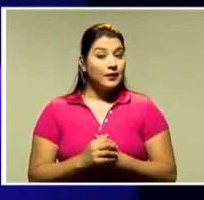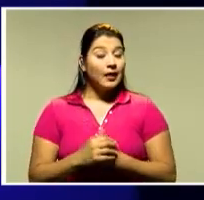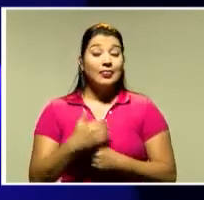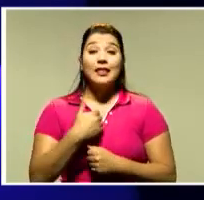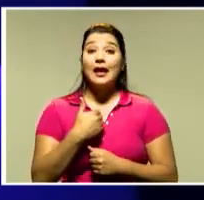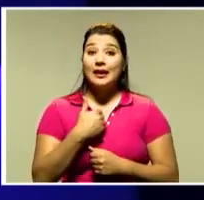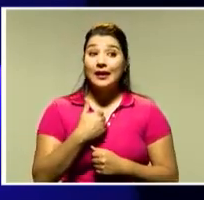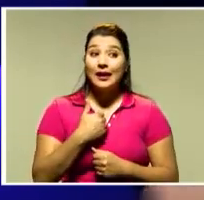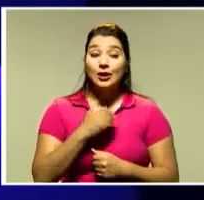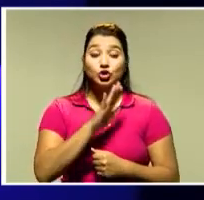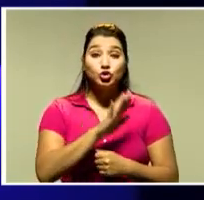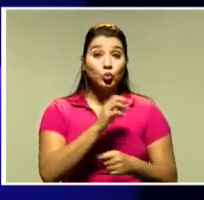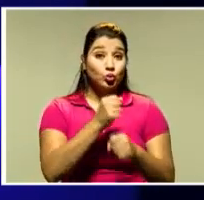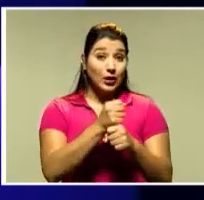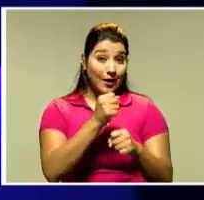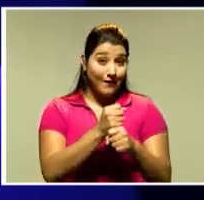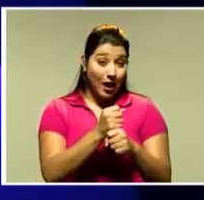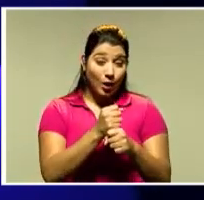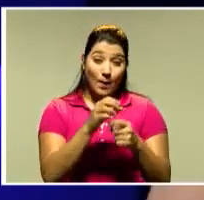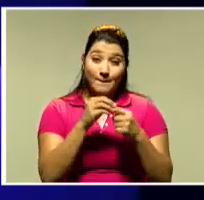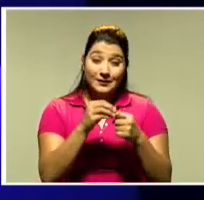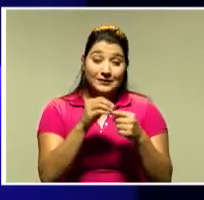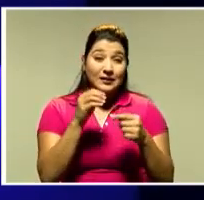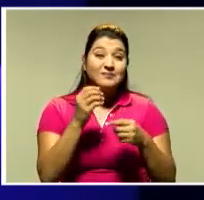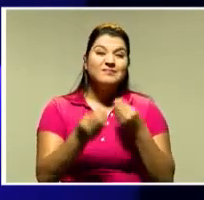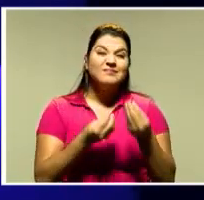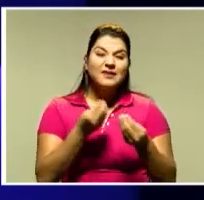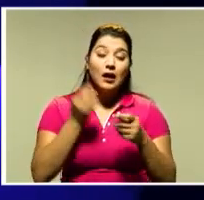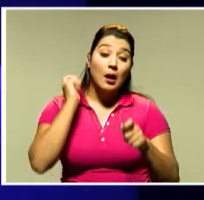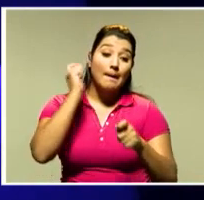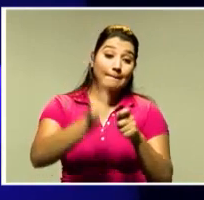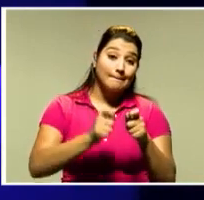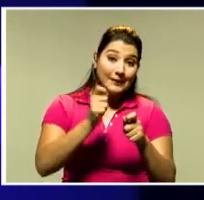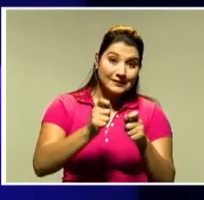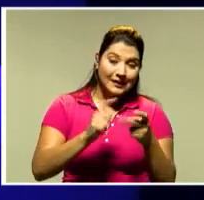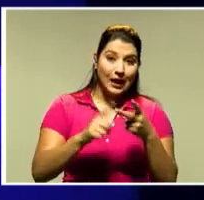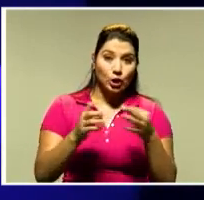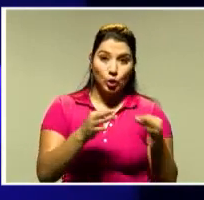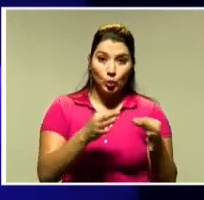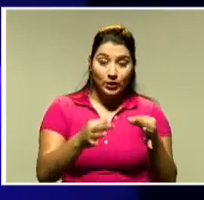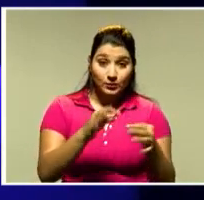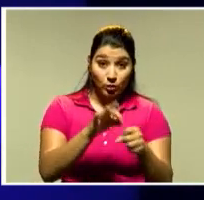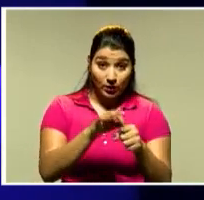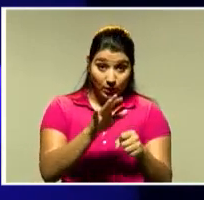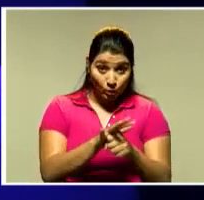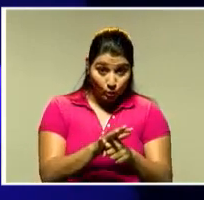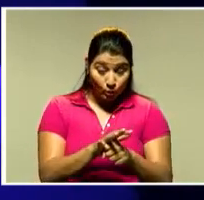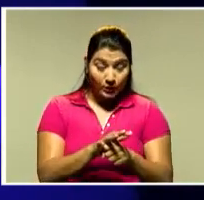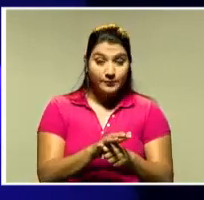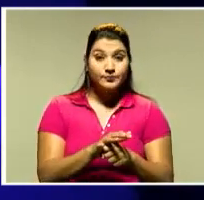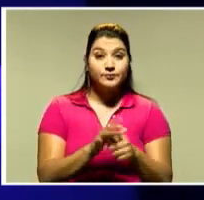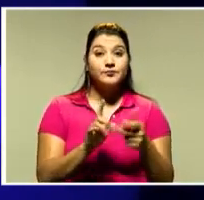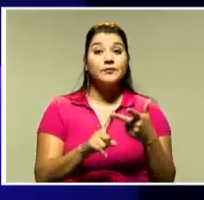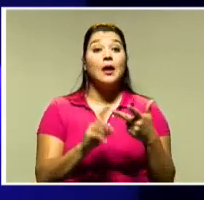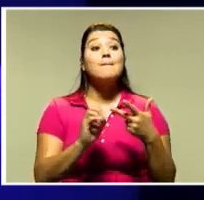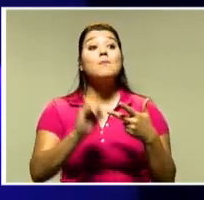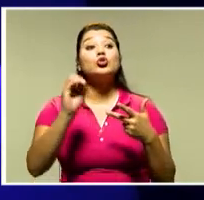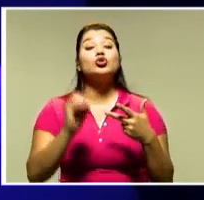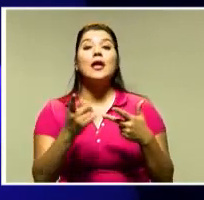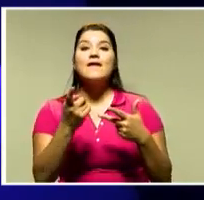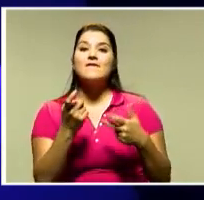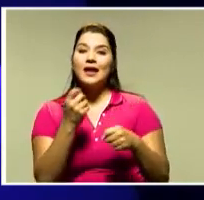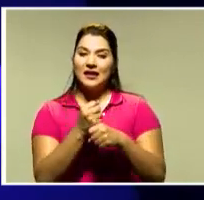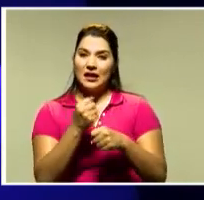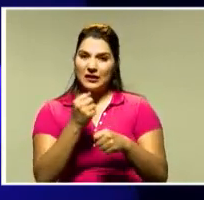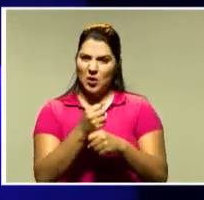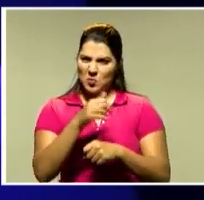Concentra su actividad básicamente en pesca, turismo y agricultura. La tasa de desempleo